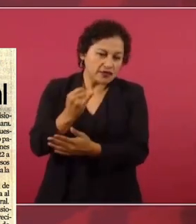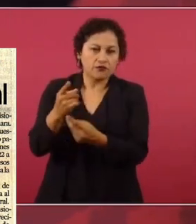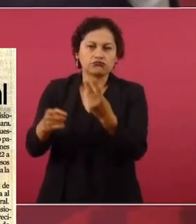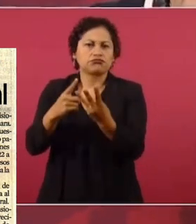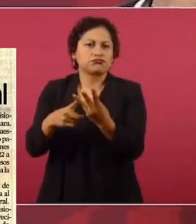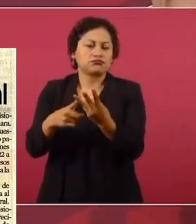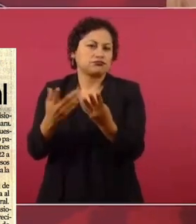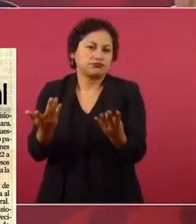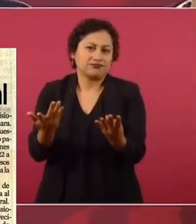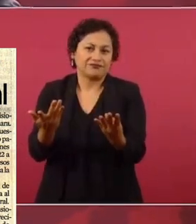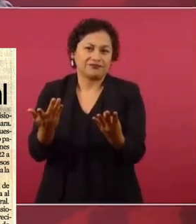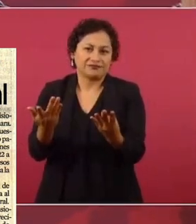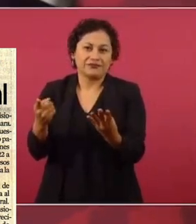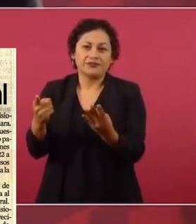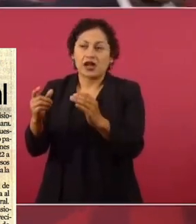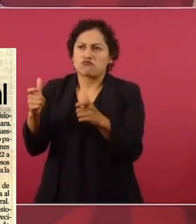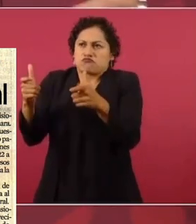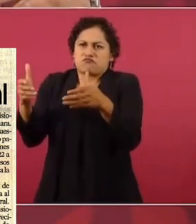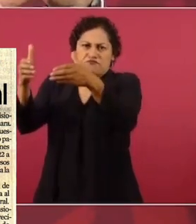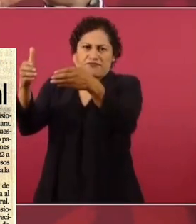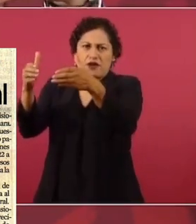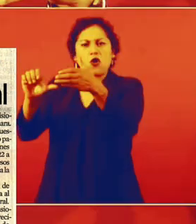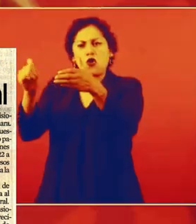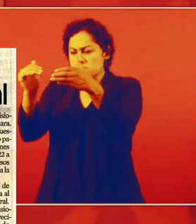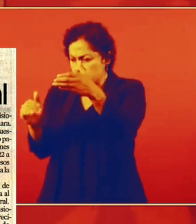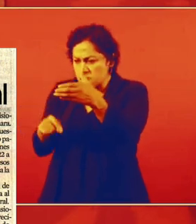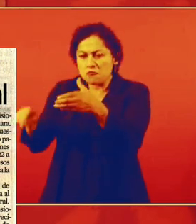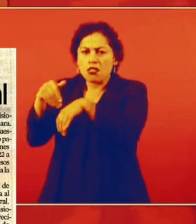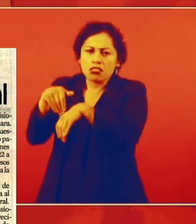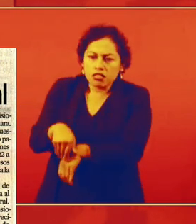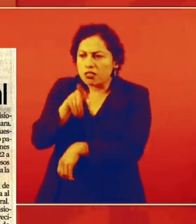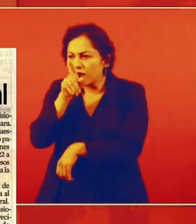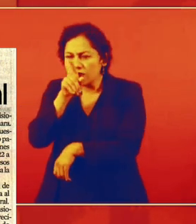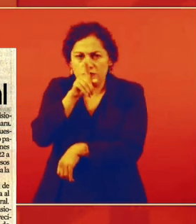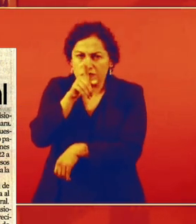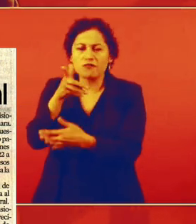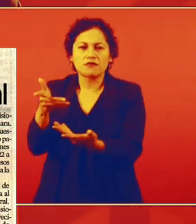con achichincles, voceros y despistados